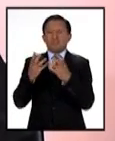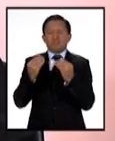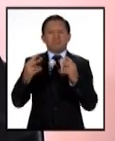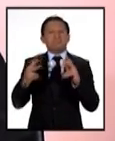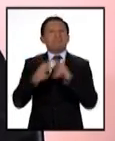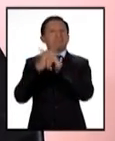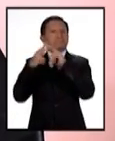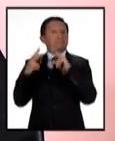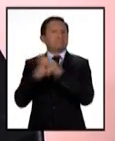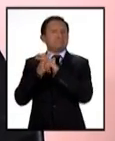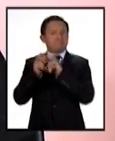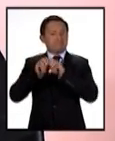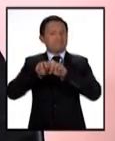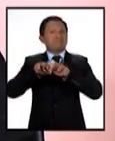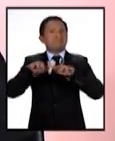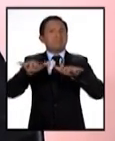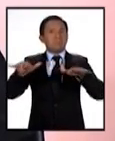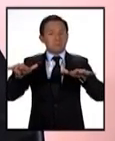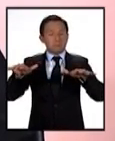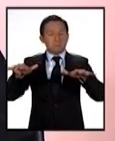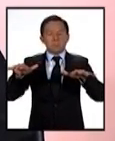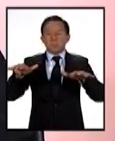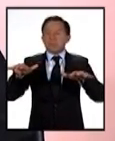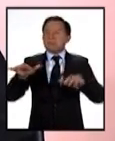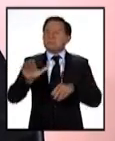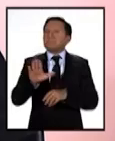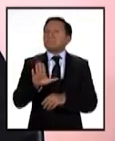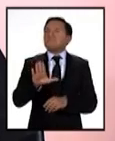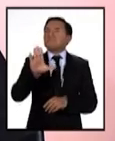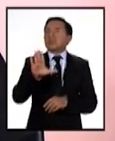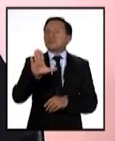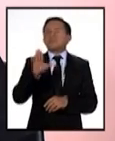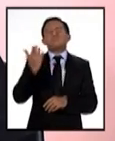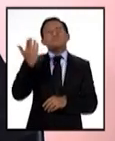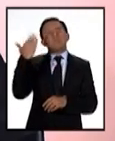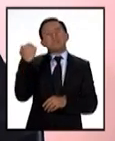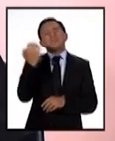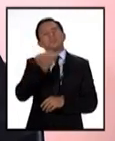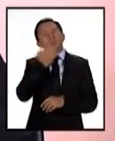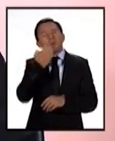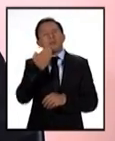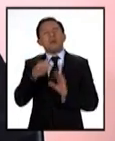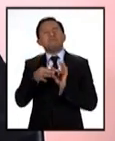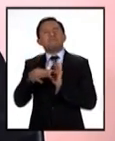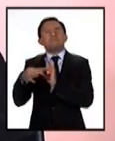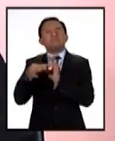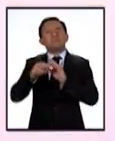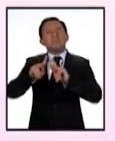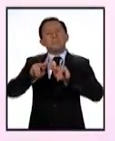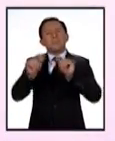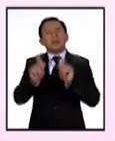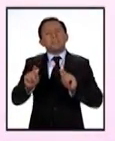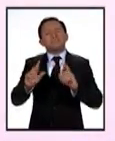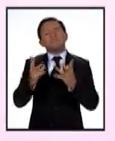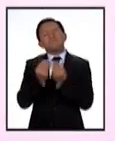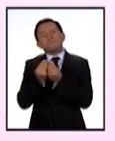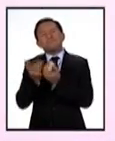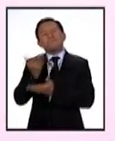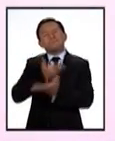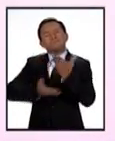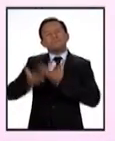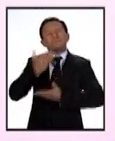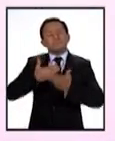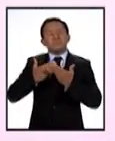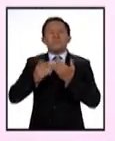se están modificando las formas de convivencia, de una convivencia pacífica, de una resolución no violenta de conflictos,